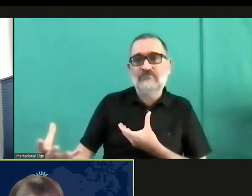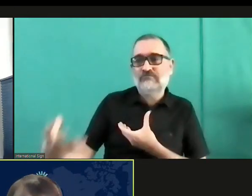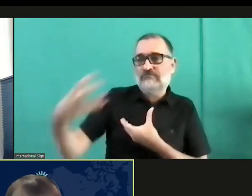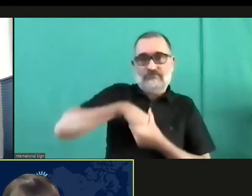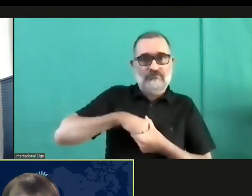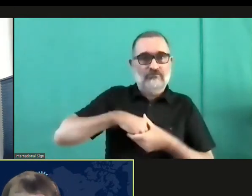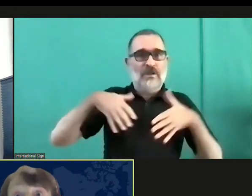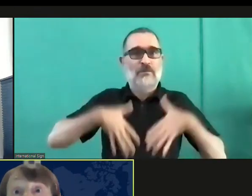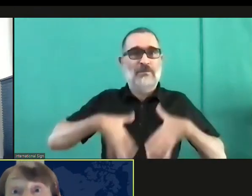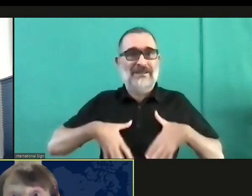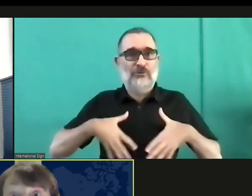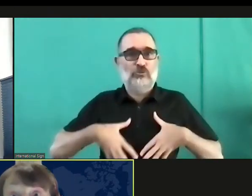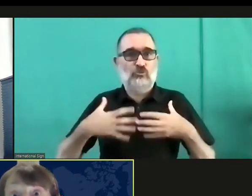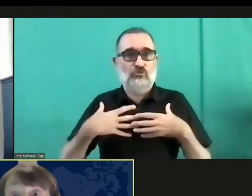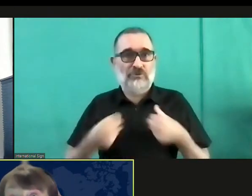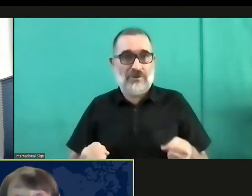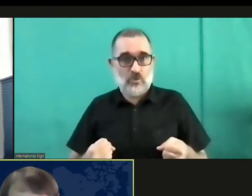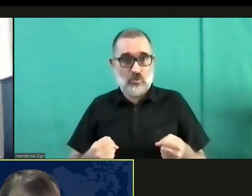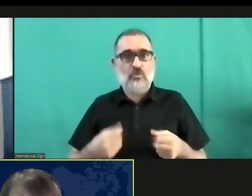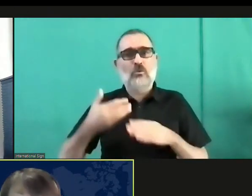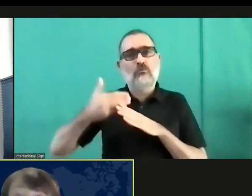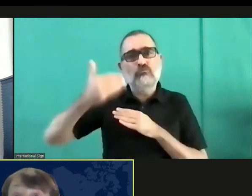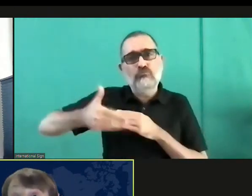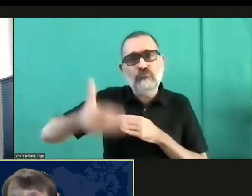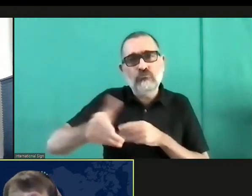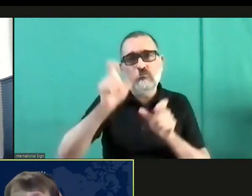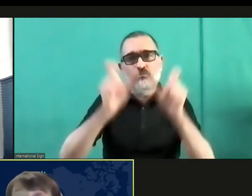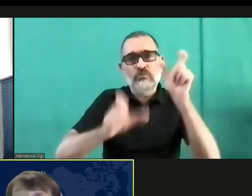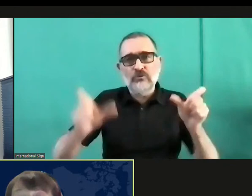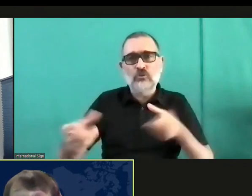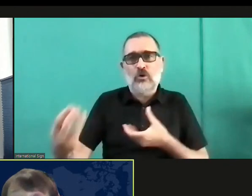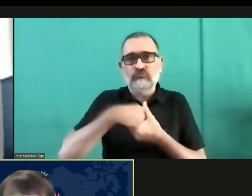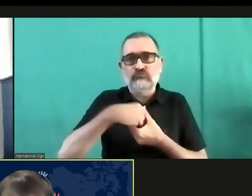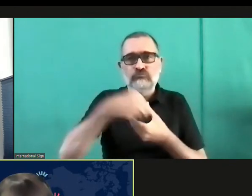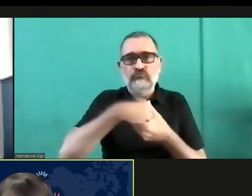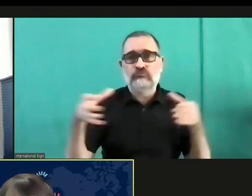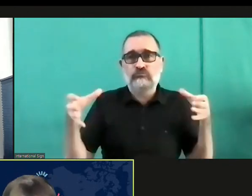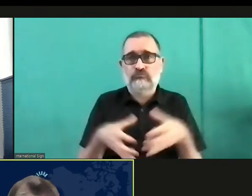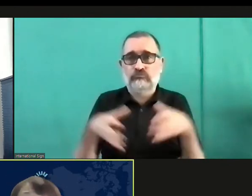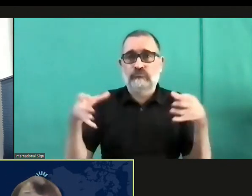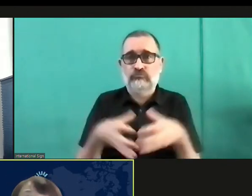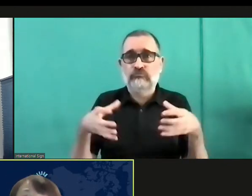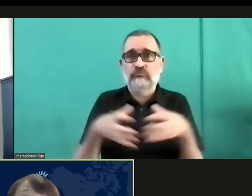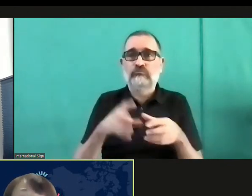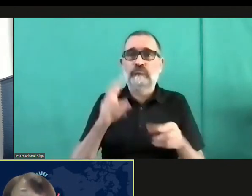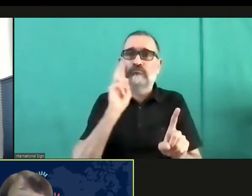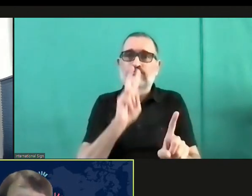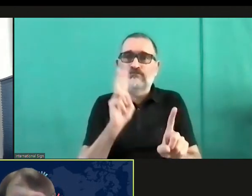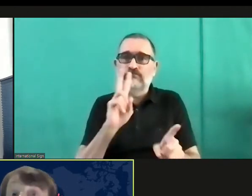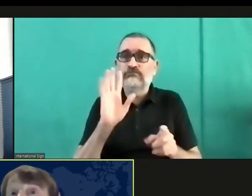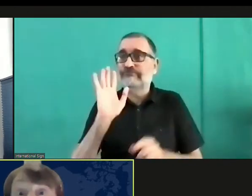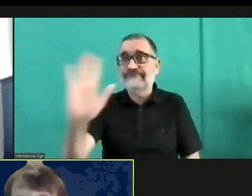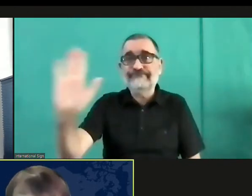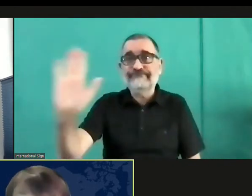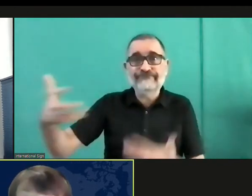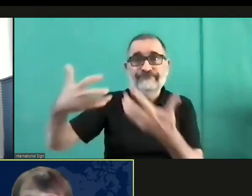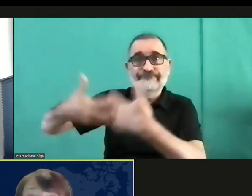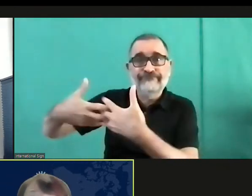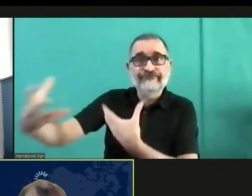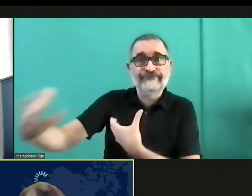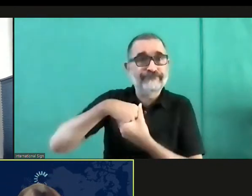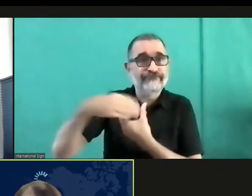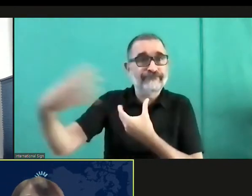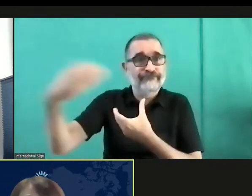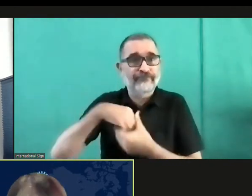48 horas con un mensaje que cambie digamos sea aprobación de una propuesta de ley o sea defender